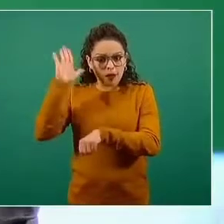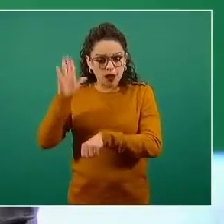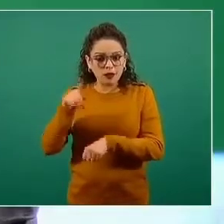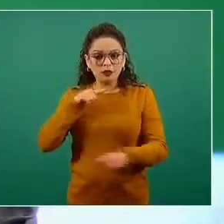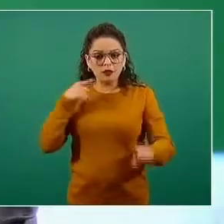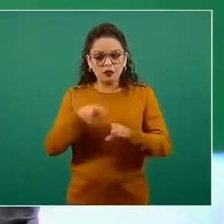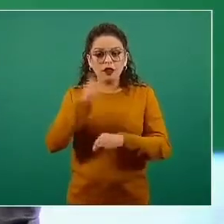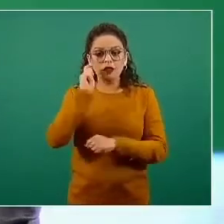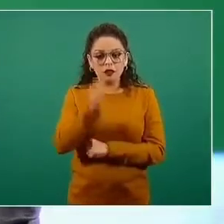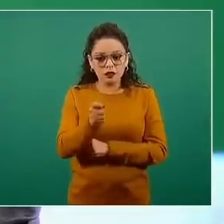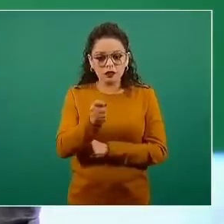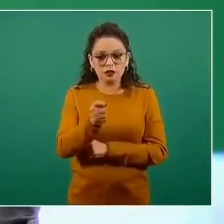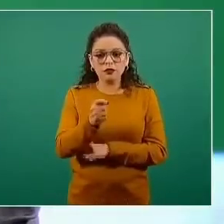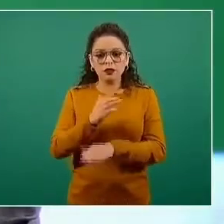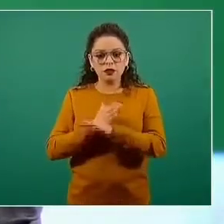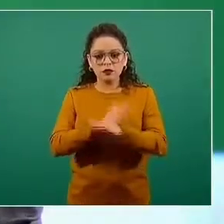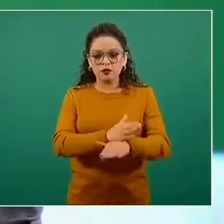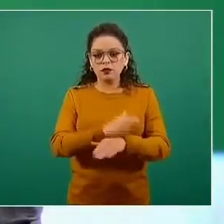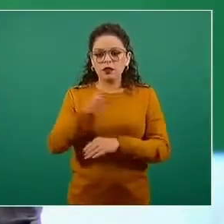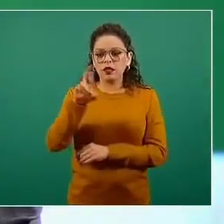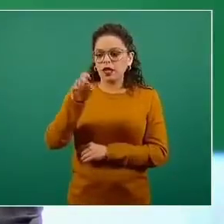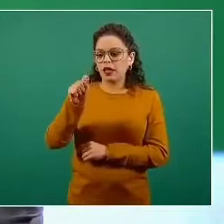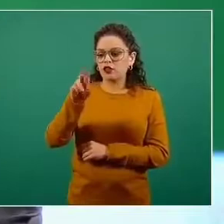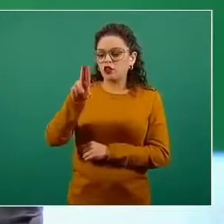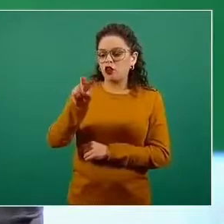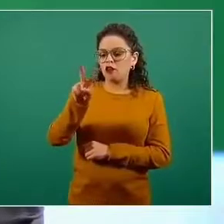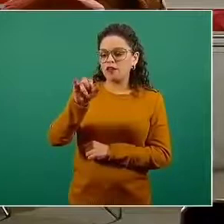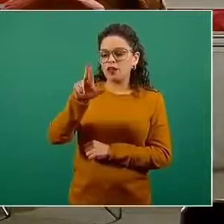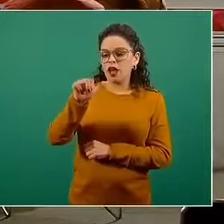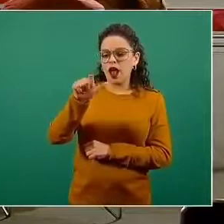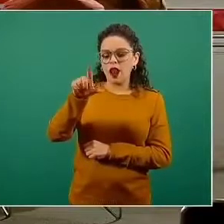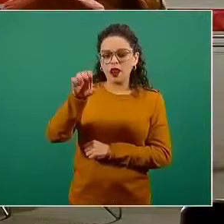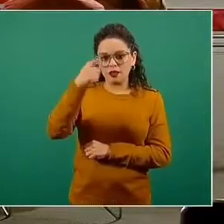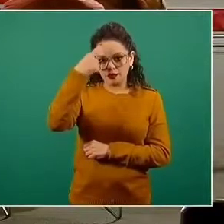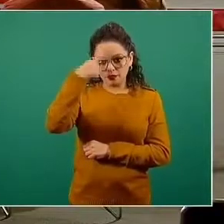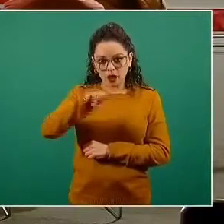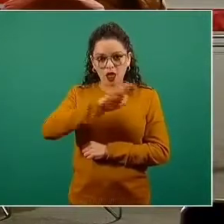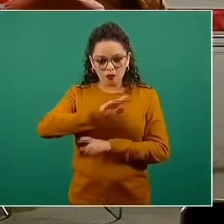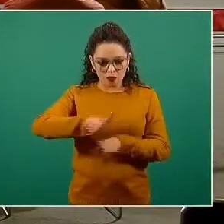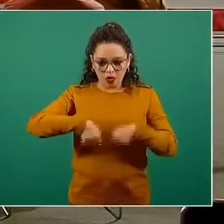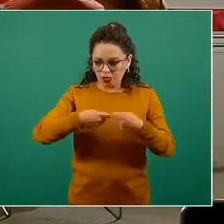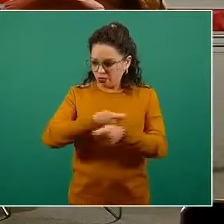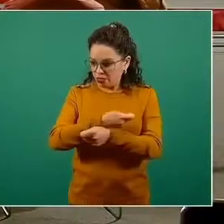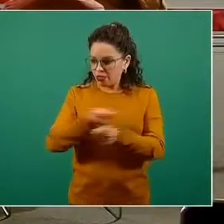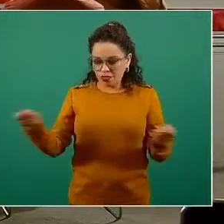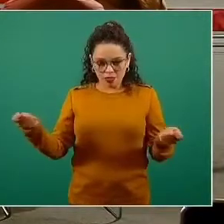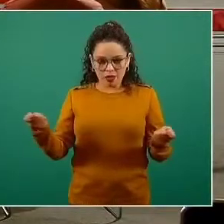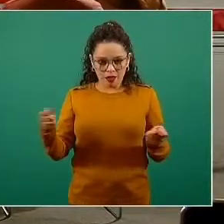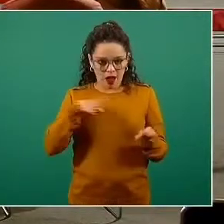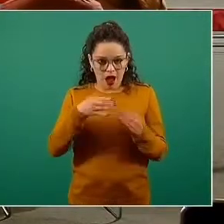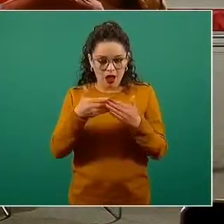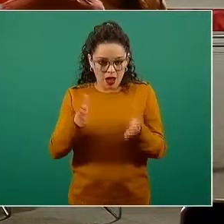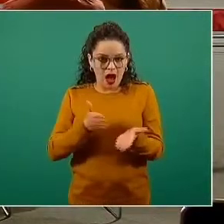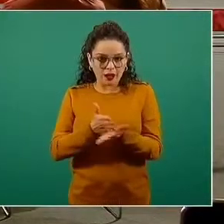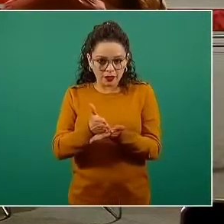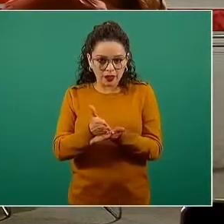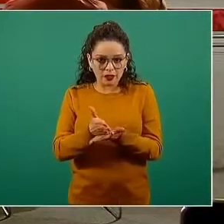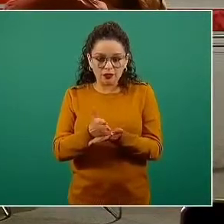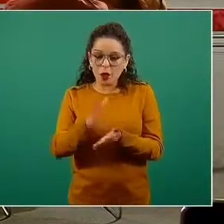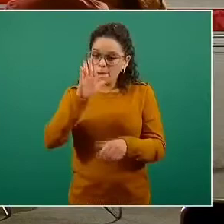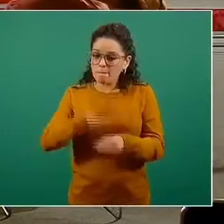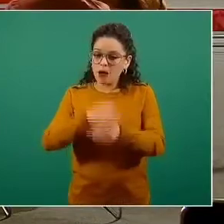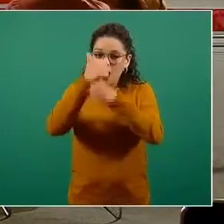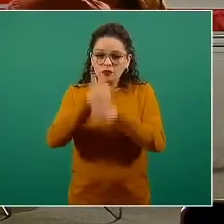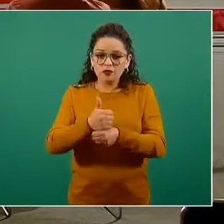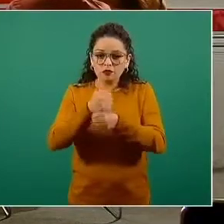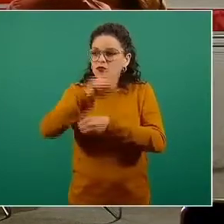tema de los antirretrovirales y el acceso a los mismos. Las regiones más afectadas del mundo, desde luego son las más pobres del mundo